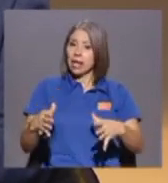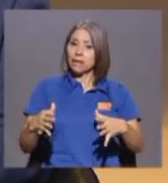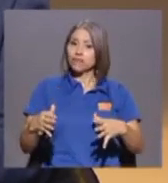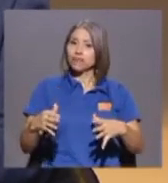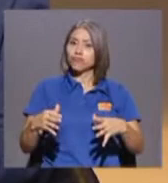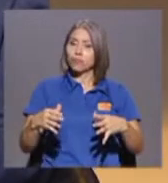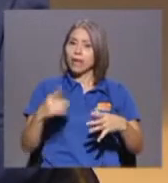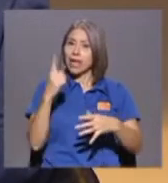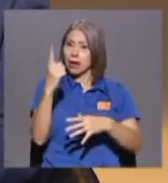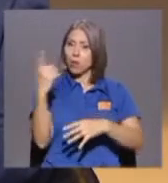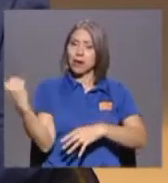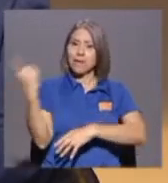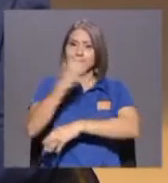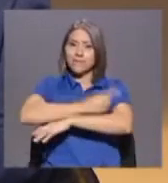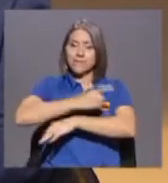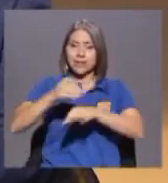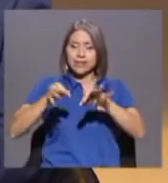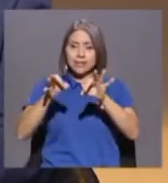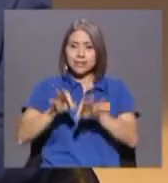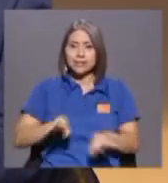importante